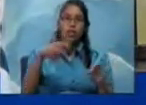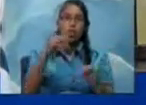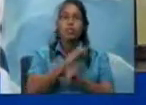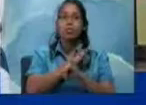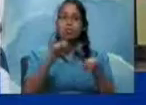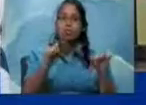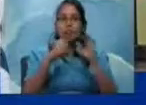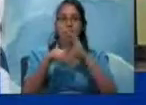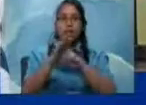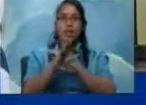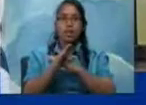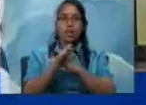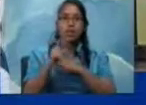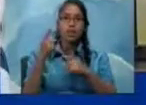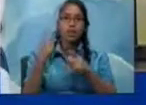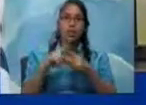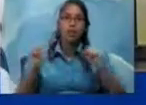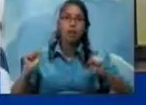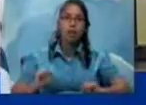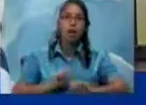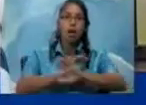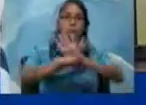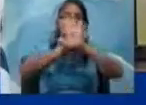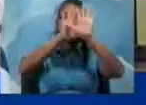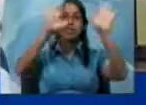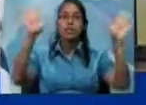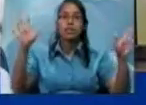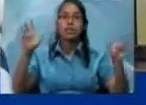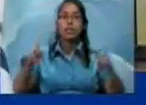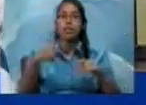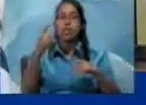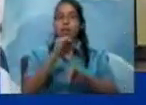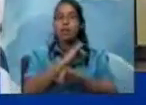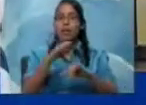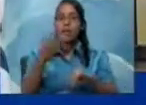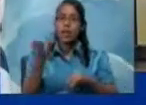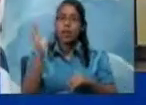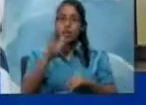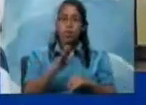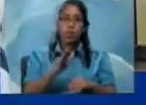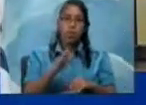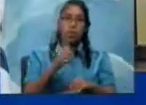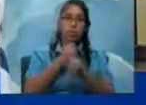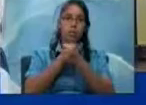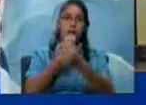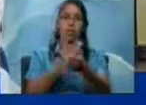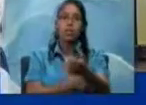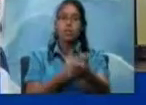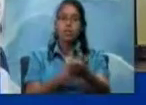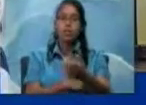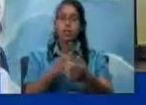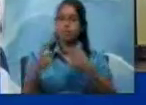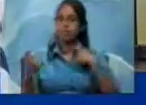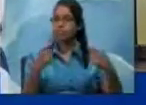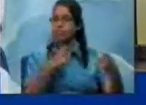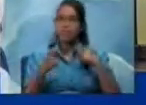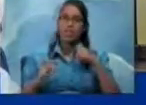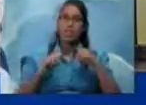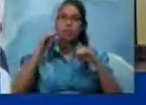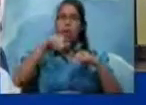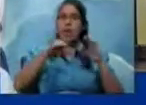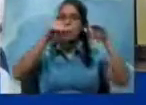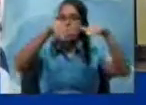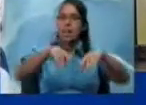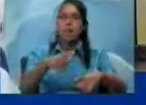iba amaneciendo después que estuvieron amados hermanos luchando en el mar y